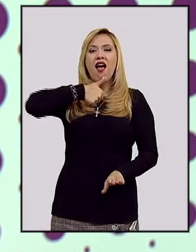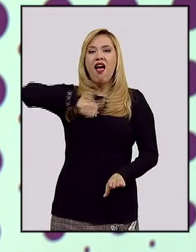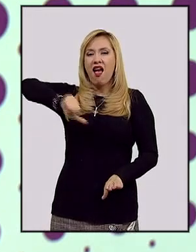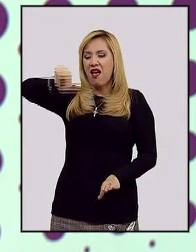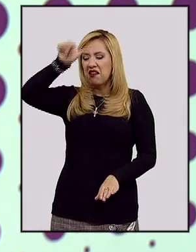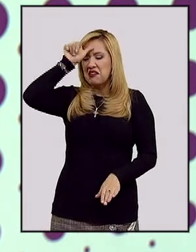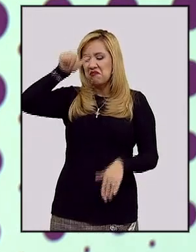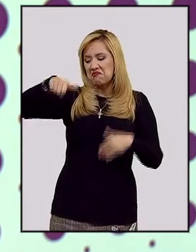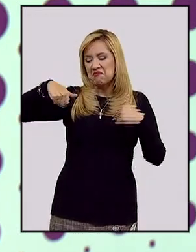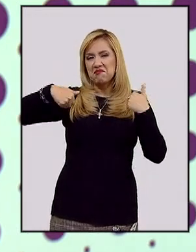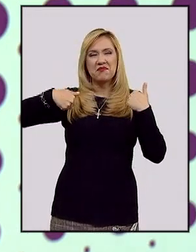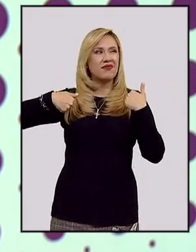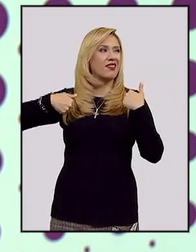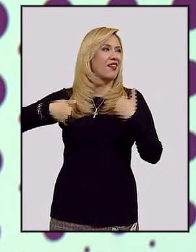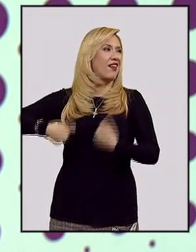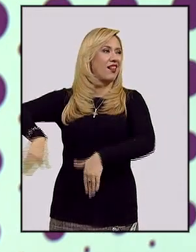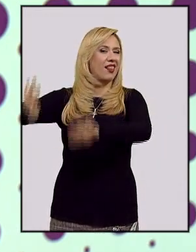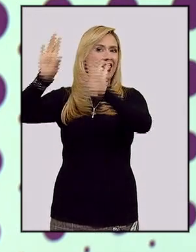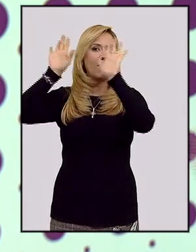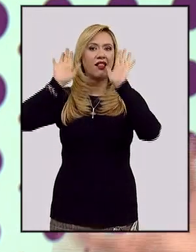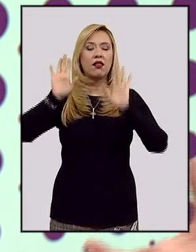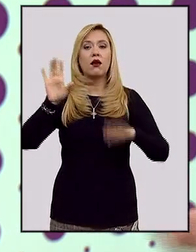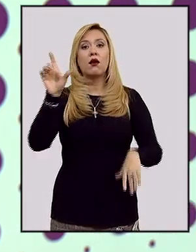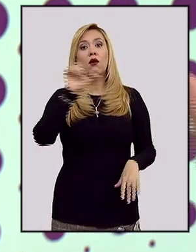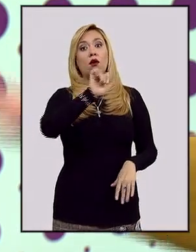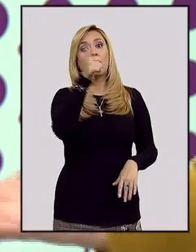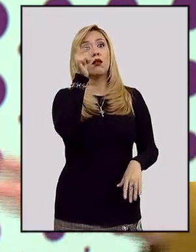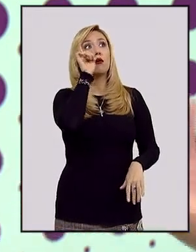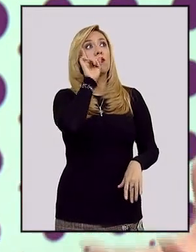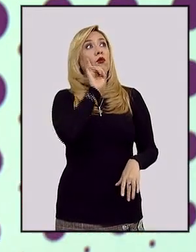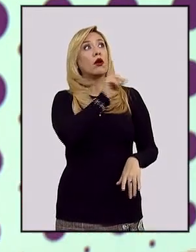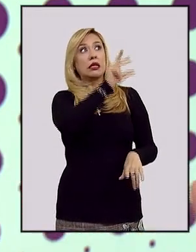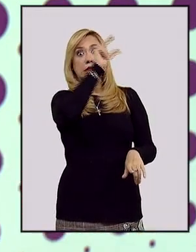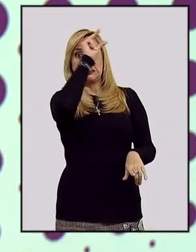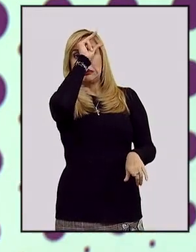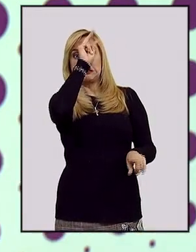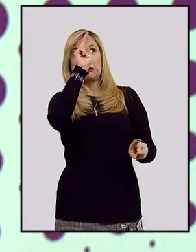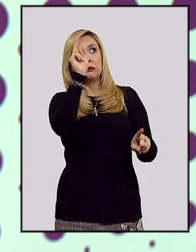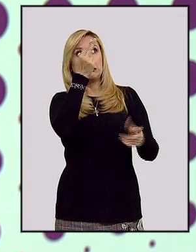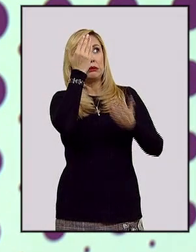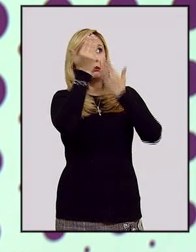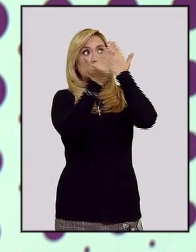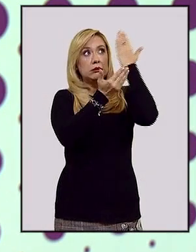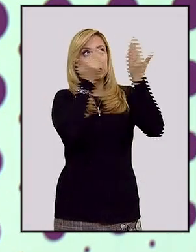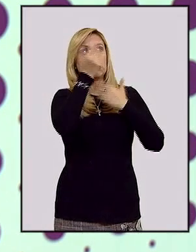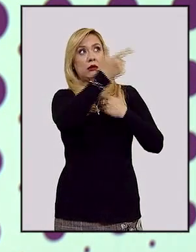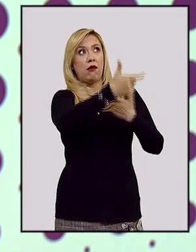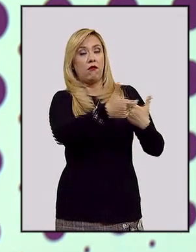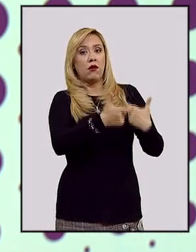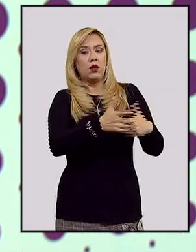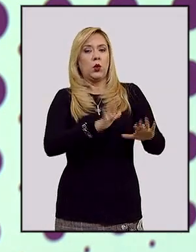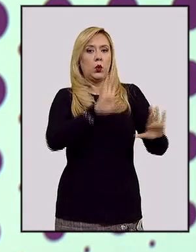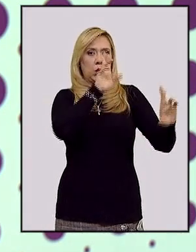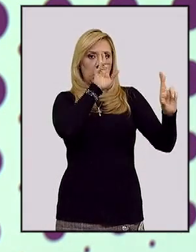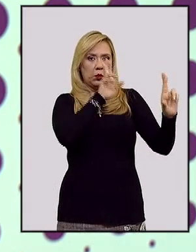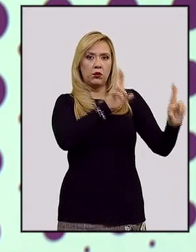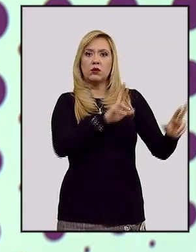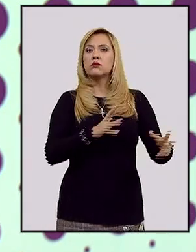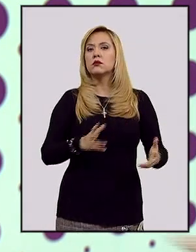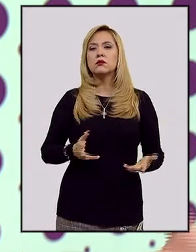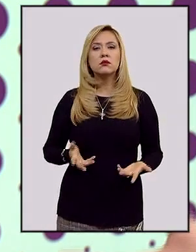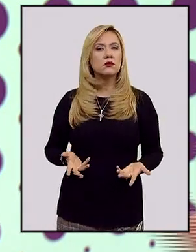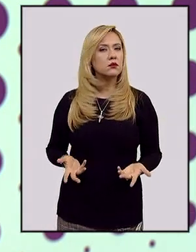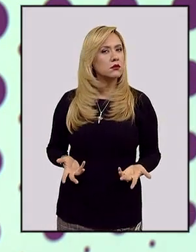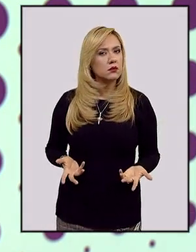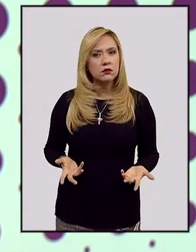que tienen situaciones de privilegio con respecto a otras, pues tienen la posibilidad de que el parto humanizado sea una realidad en sus